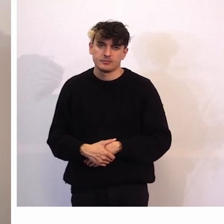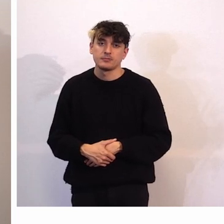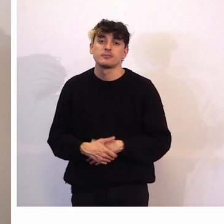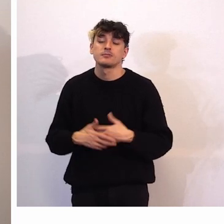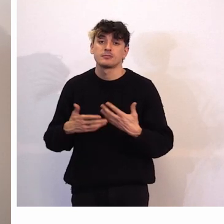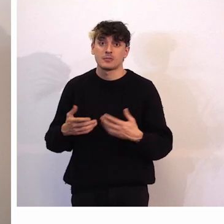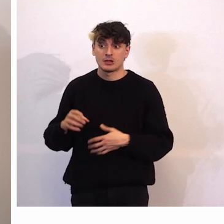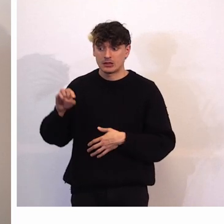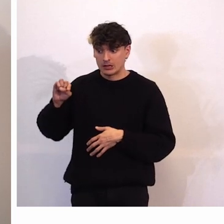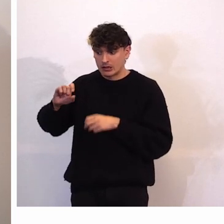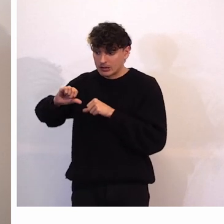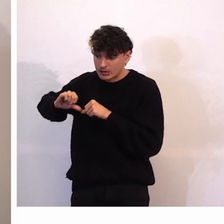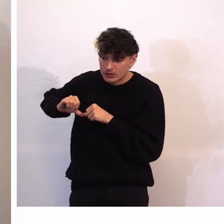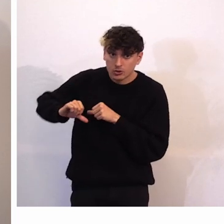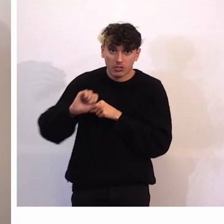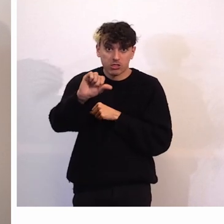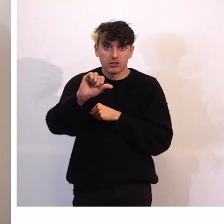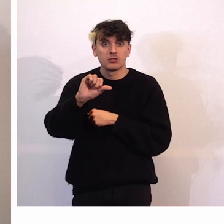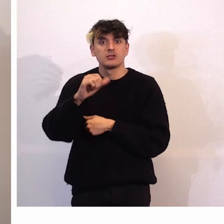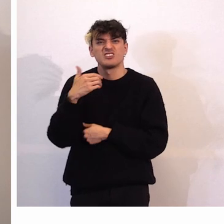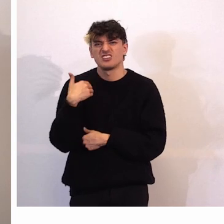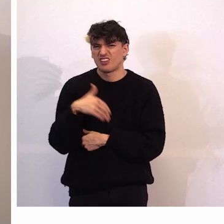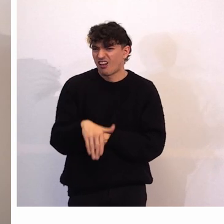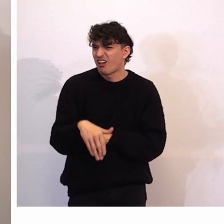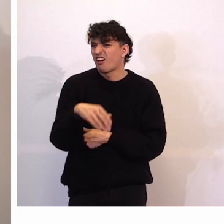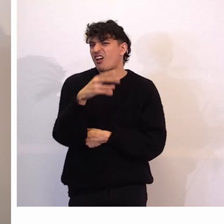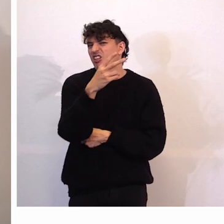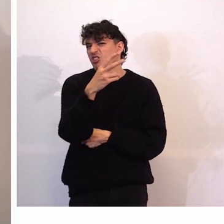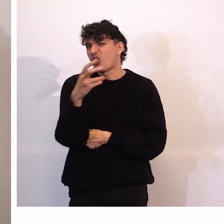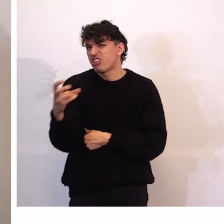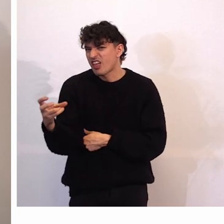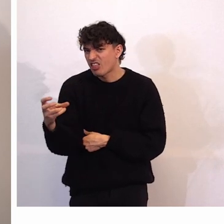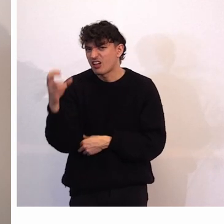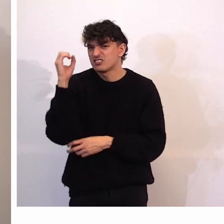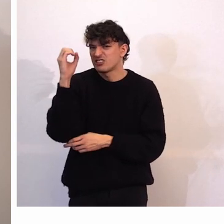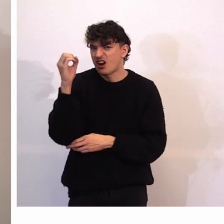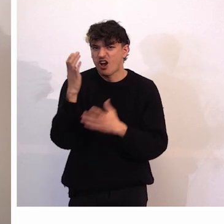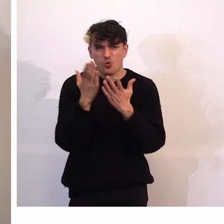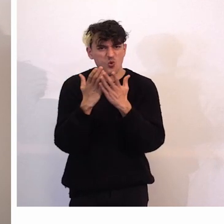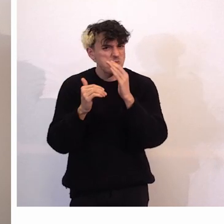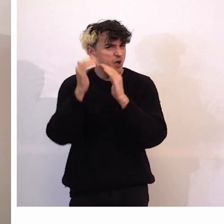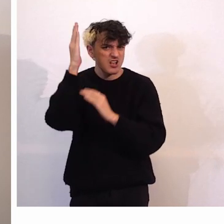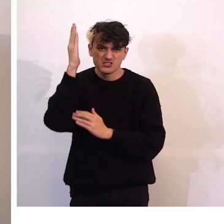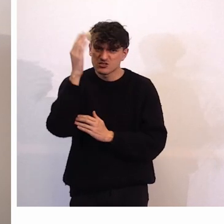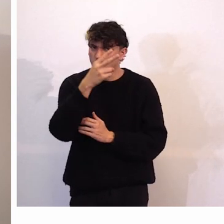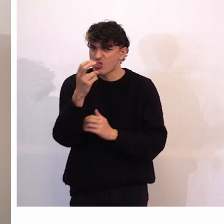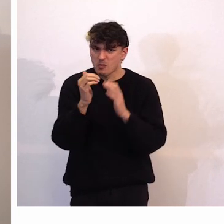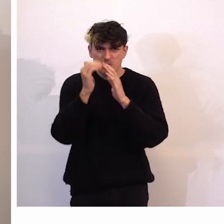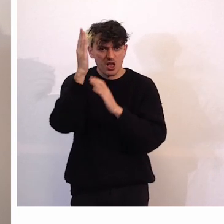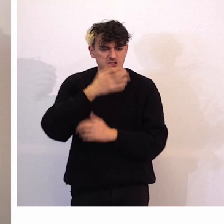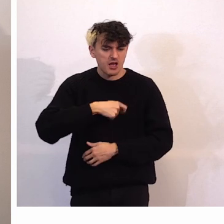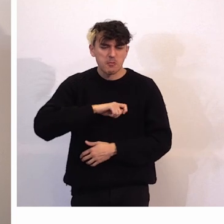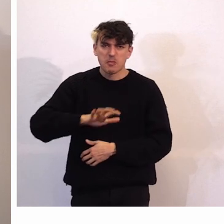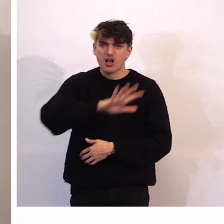Desde entonces he impartido más de 200 charlas y cursos por toda España. Esto me